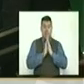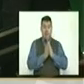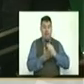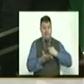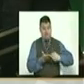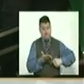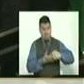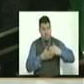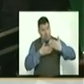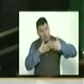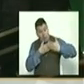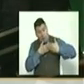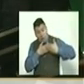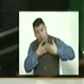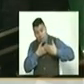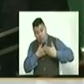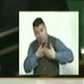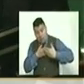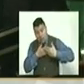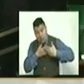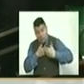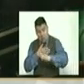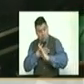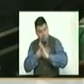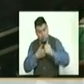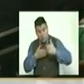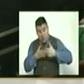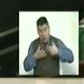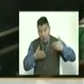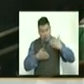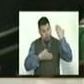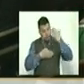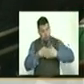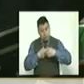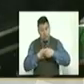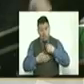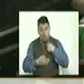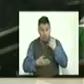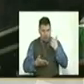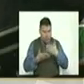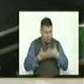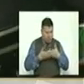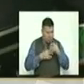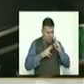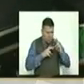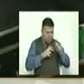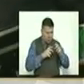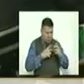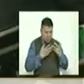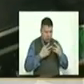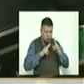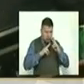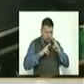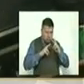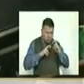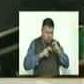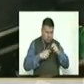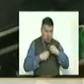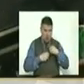diciembre, se encontraran evidencias que por medio de las